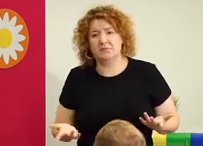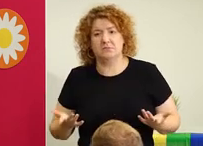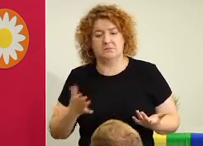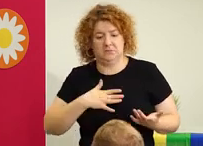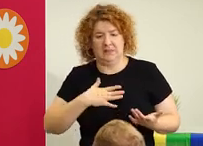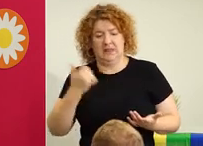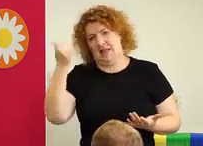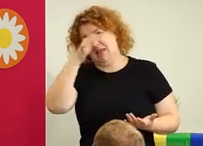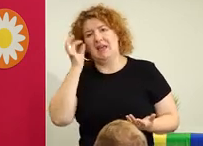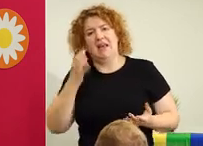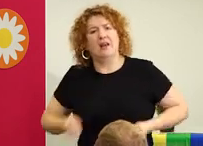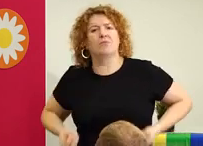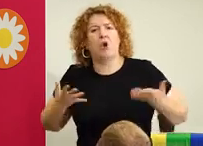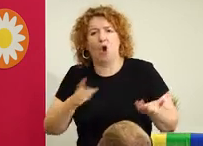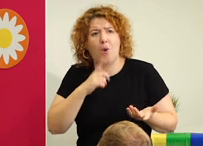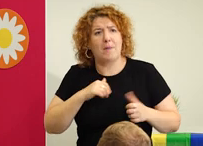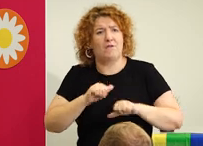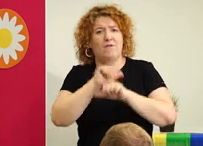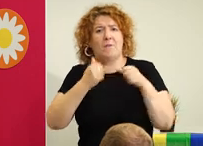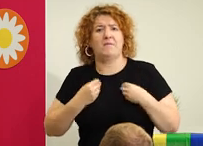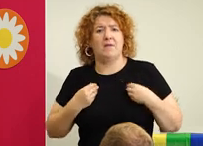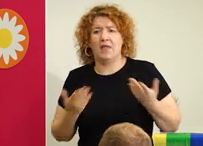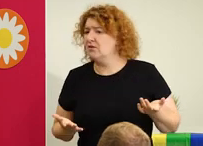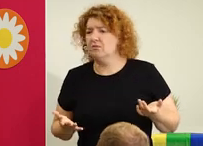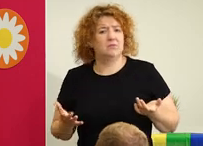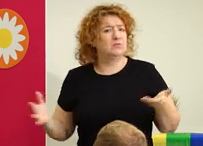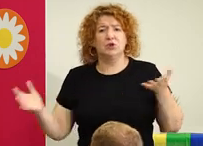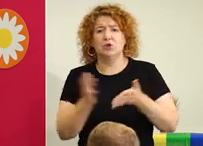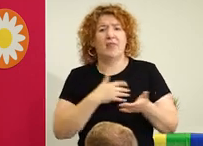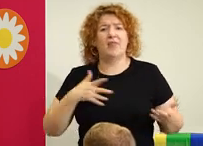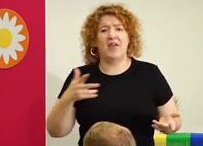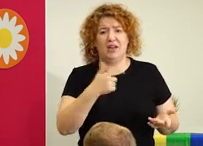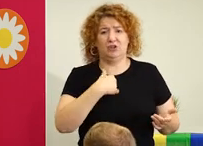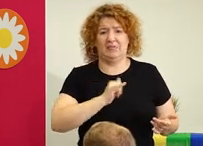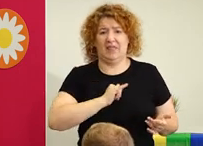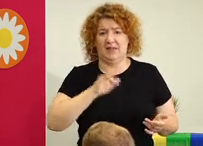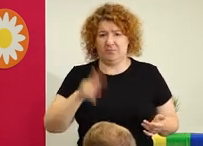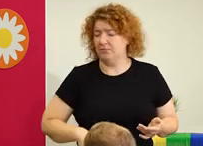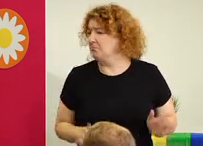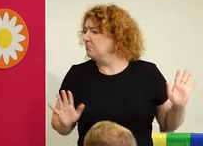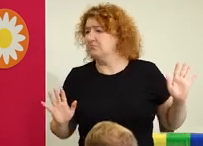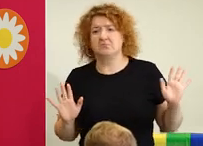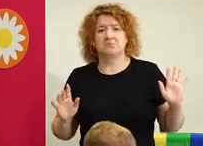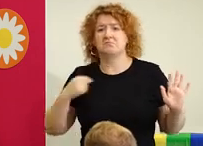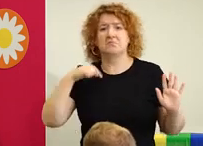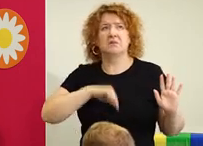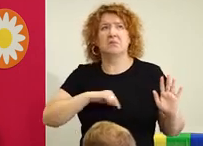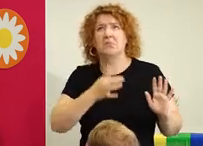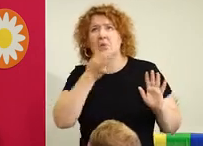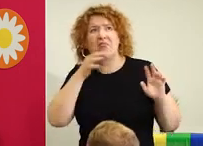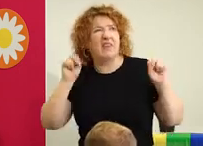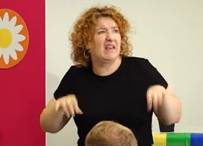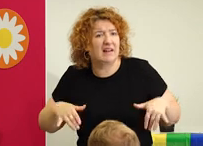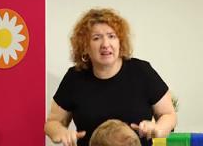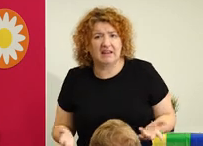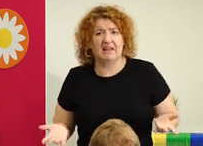género. ¿Cuál es su forma de vivir? Que todas tenemos derecho a ser quienes somos y que no tenemos por qué sentir ni vergüenza